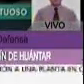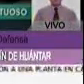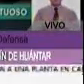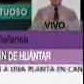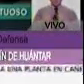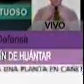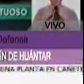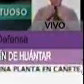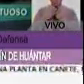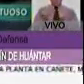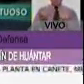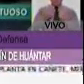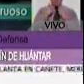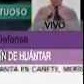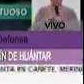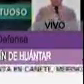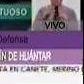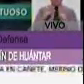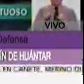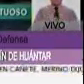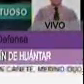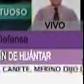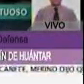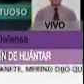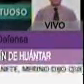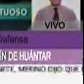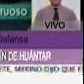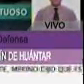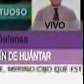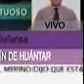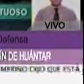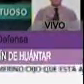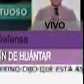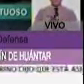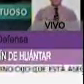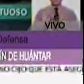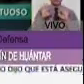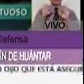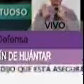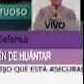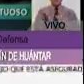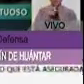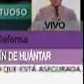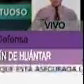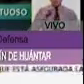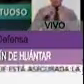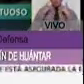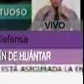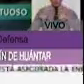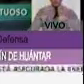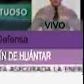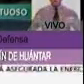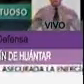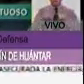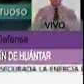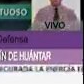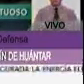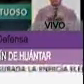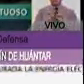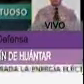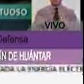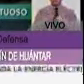llama profundamente la atención que se vaya a utilizar un audio